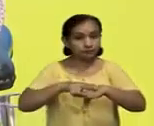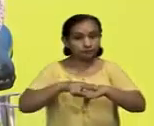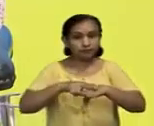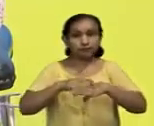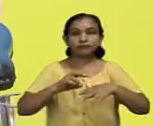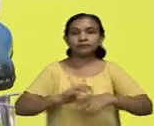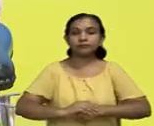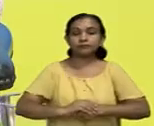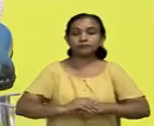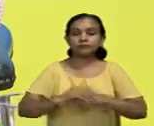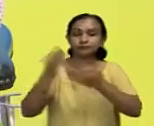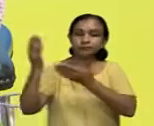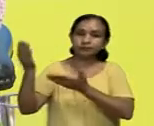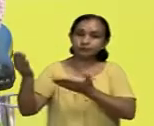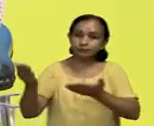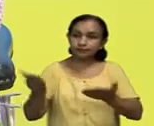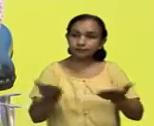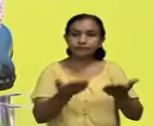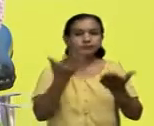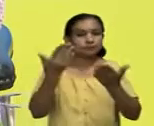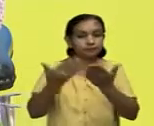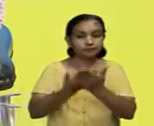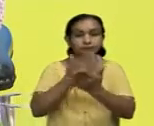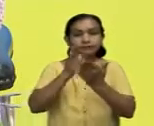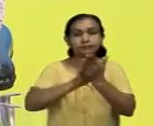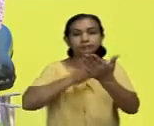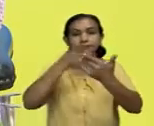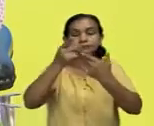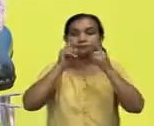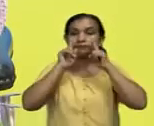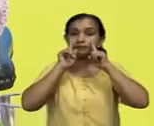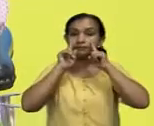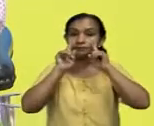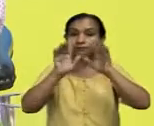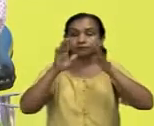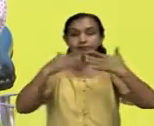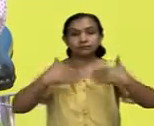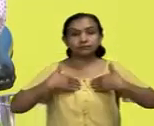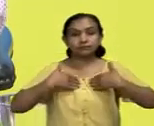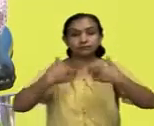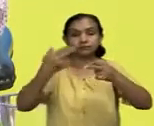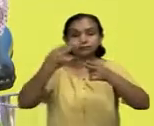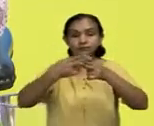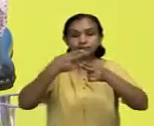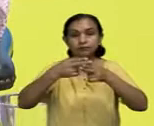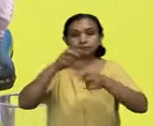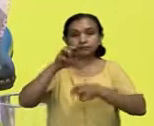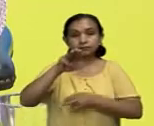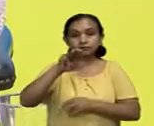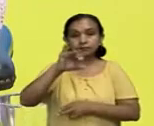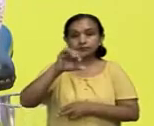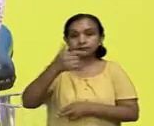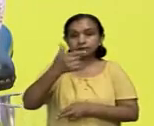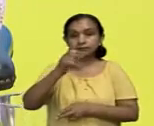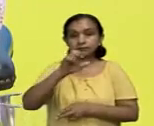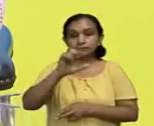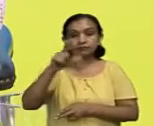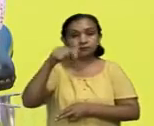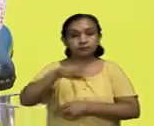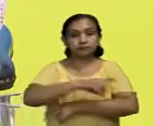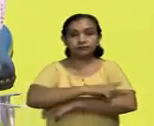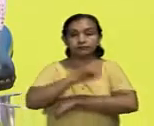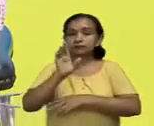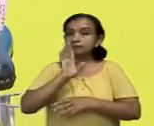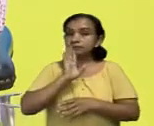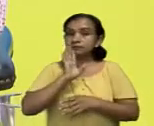Asamblea Nacional. Les doy la bienvenida a un programa más de Prevenir en Salud. Soy Miguel Carranza Mena y el día de hoy vamos a estar conversando